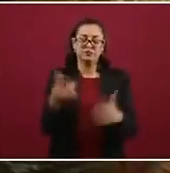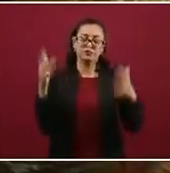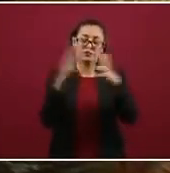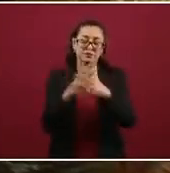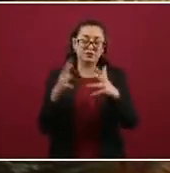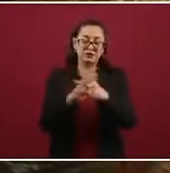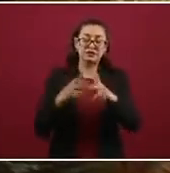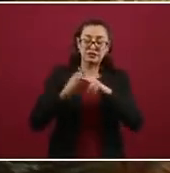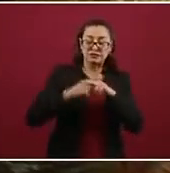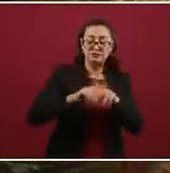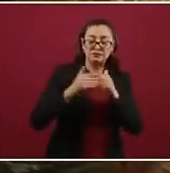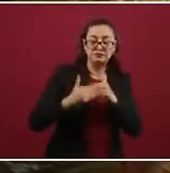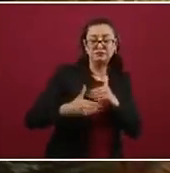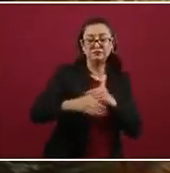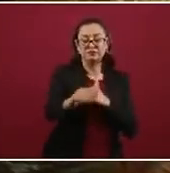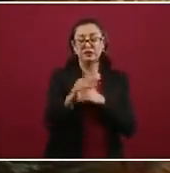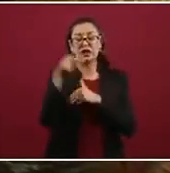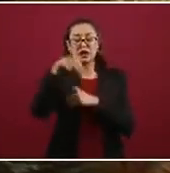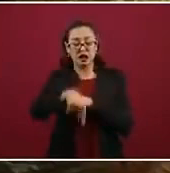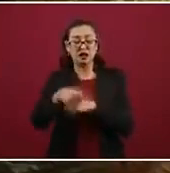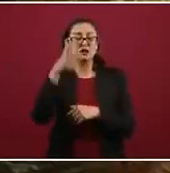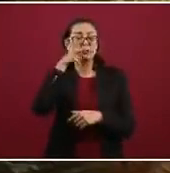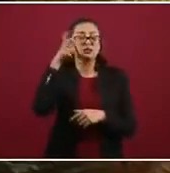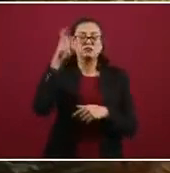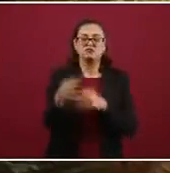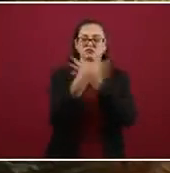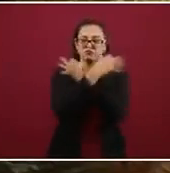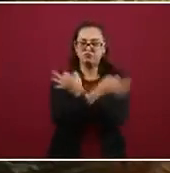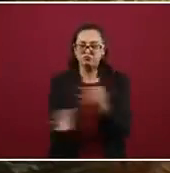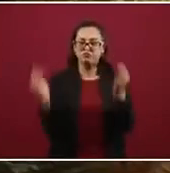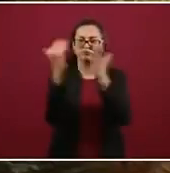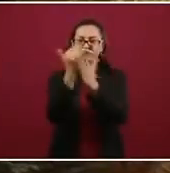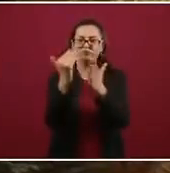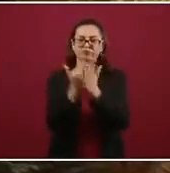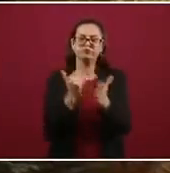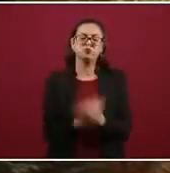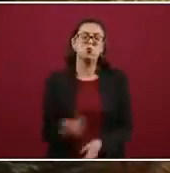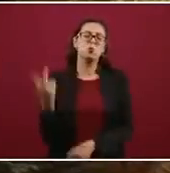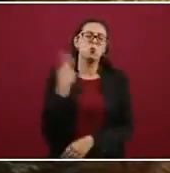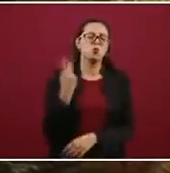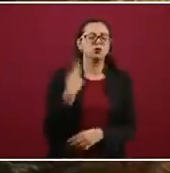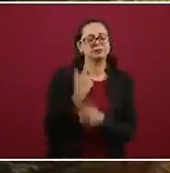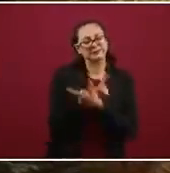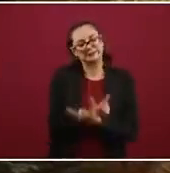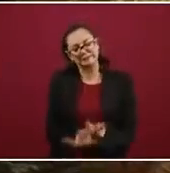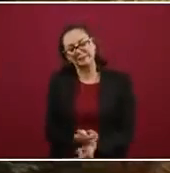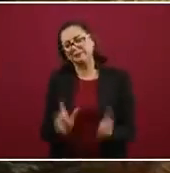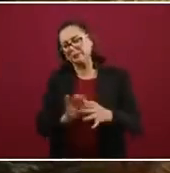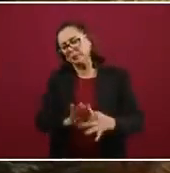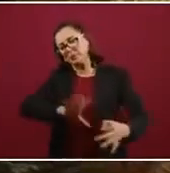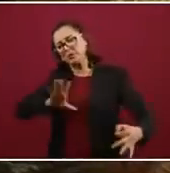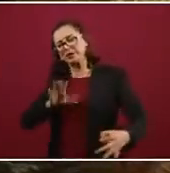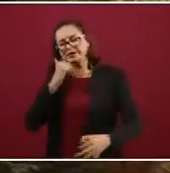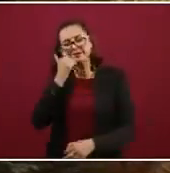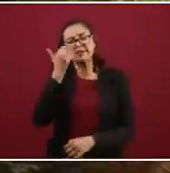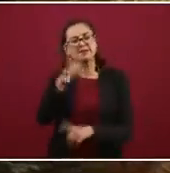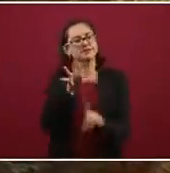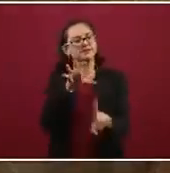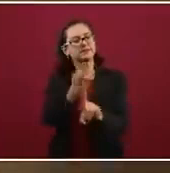Miguel Hidalgo, en una proclama, define claramente la libertad política a la que quería aspirar.